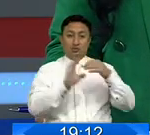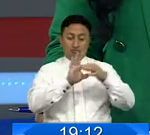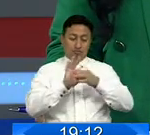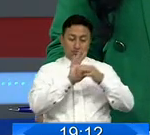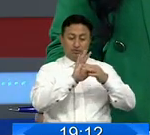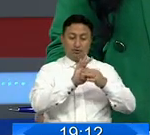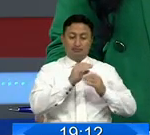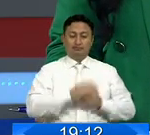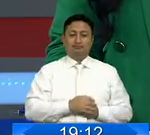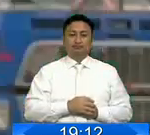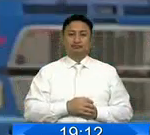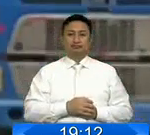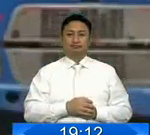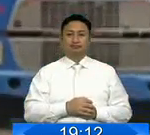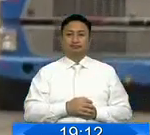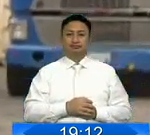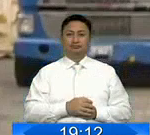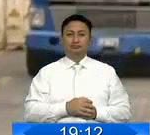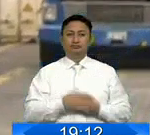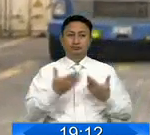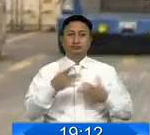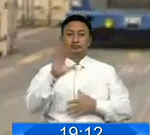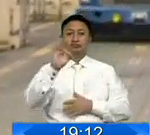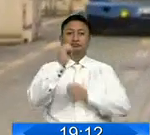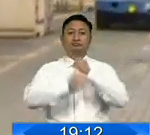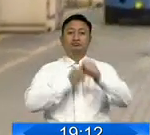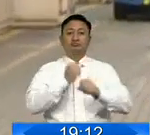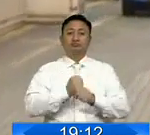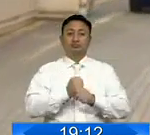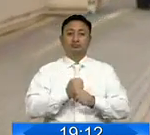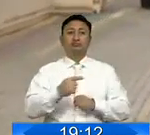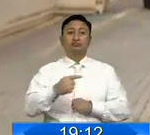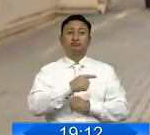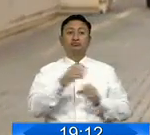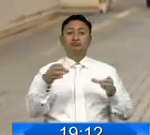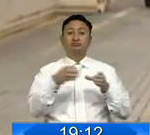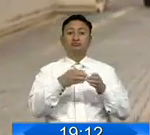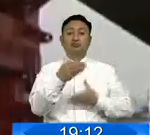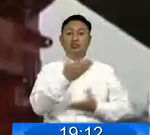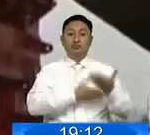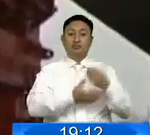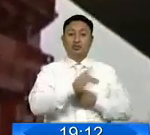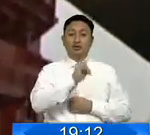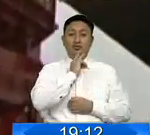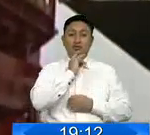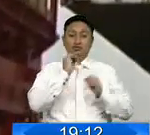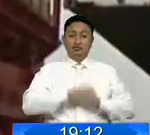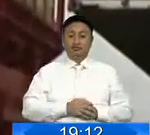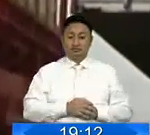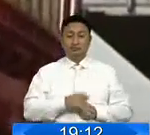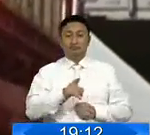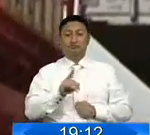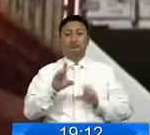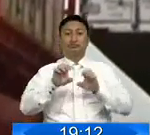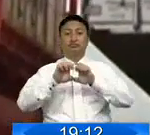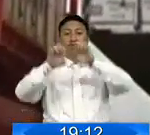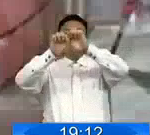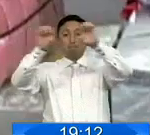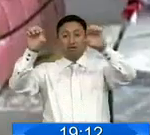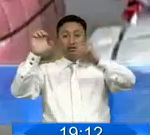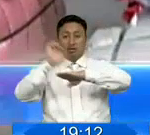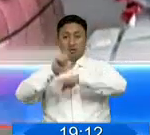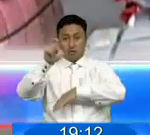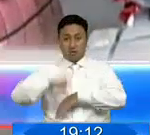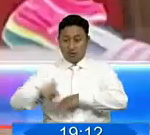ambas naciones. Luego de 9 años, el Departamento de Comercio estadounidense recibirá una misión empresarial ecuatoriana.